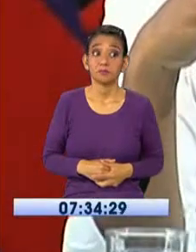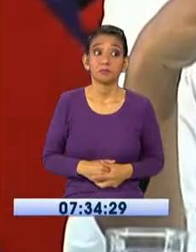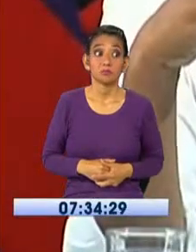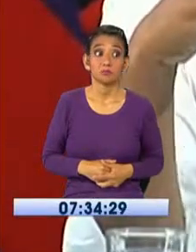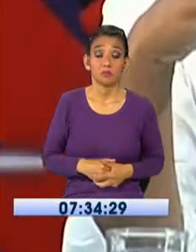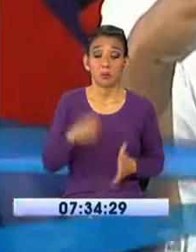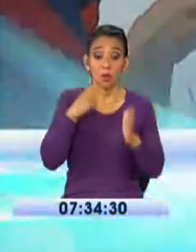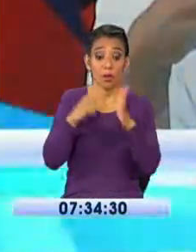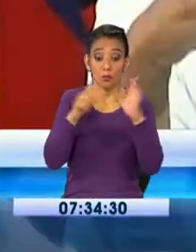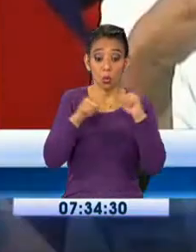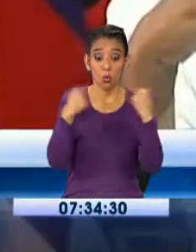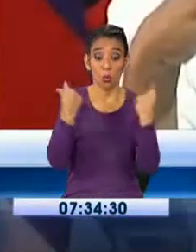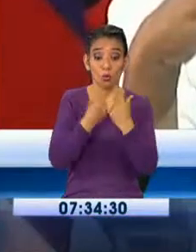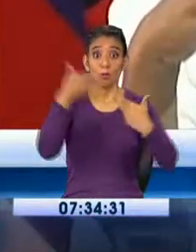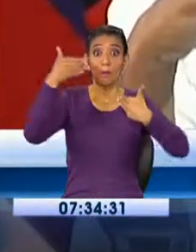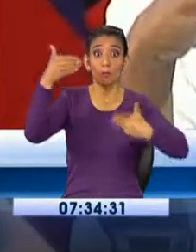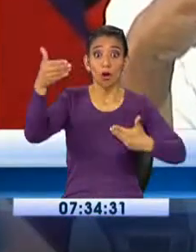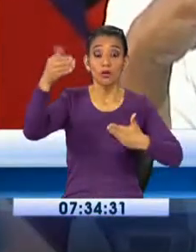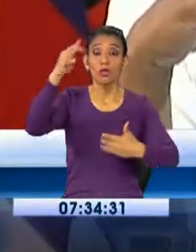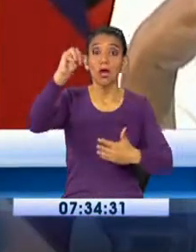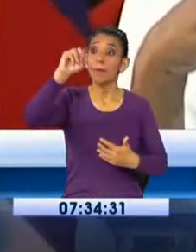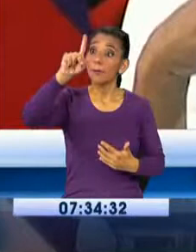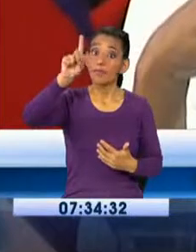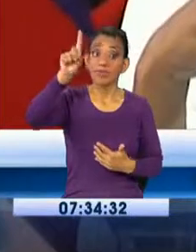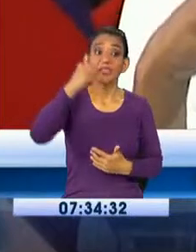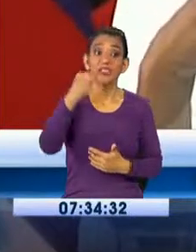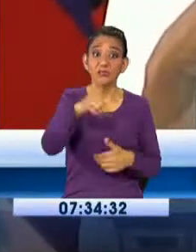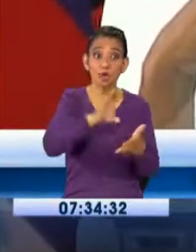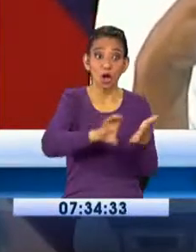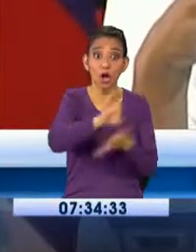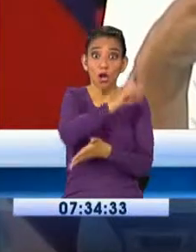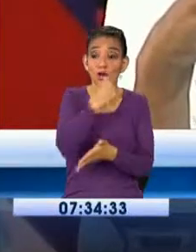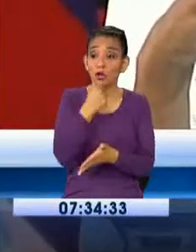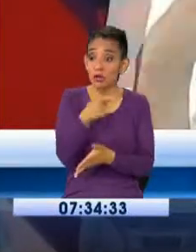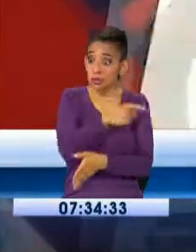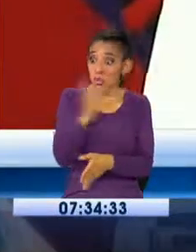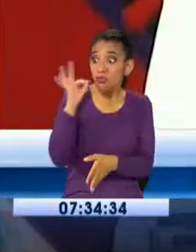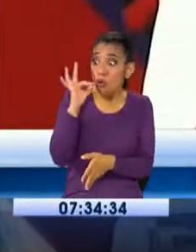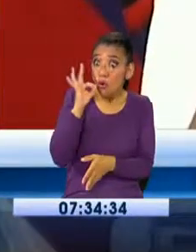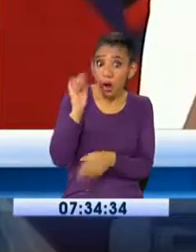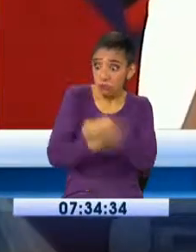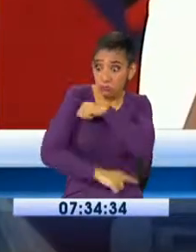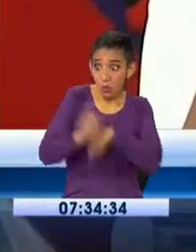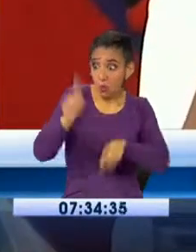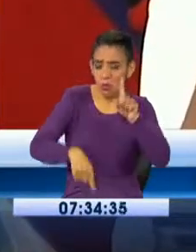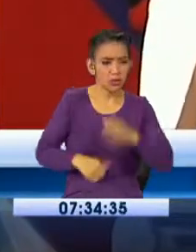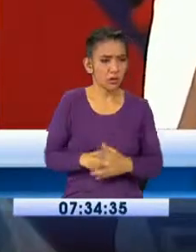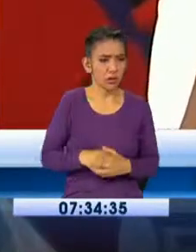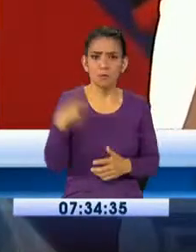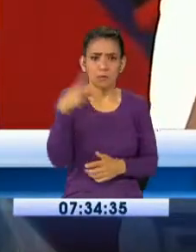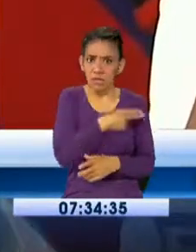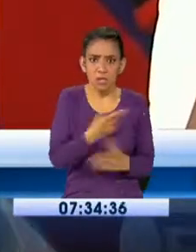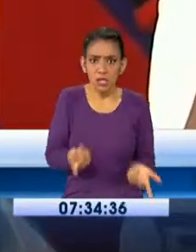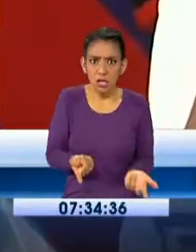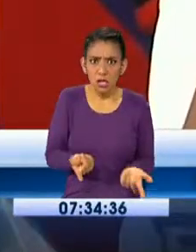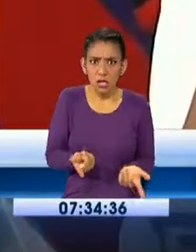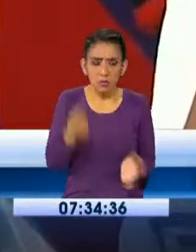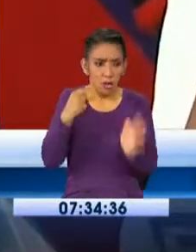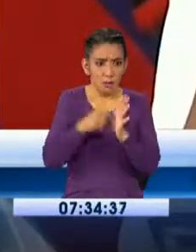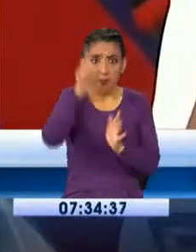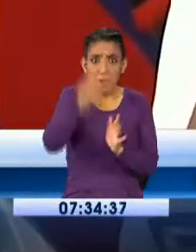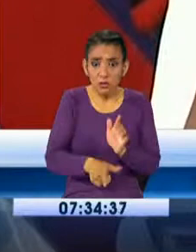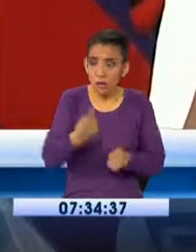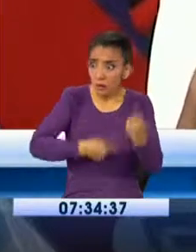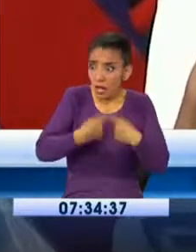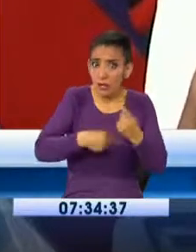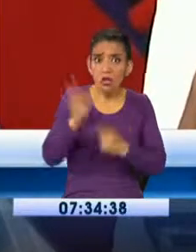todavía en el MPD que dicen a los padres de familia del colegio que al chico que consume droga no se le puede hacer nada. Mentira. Si es microtraficante,